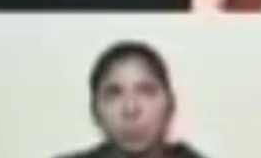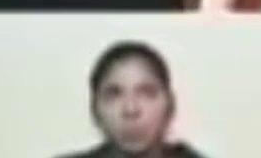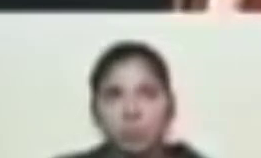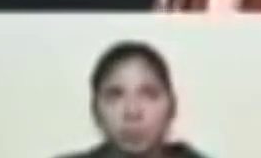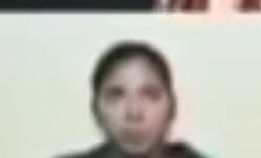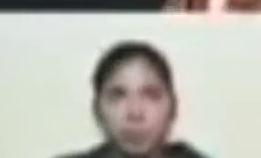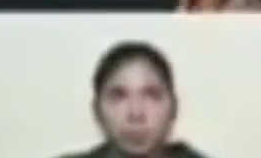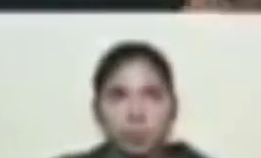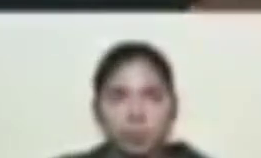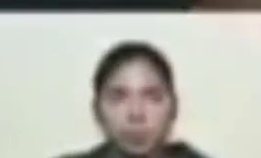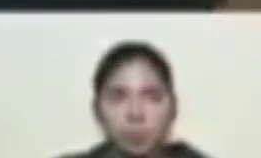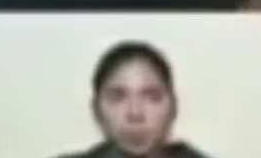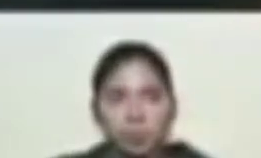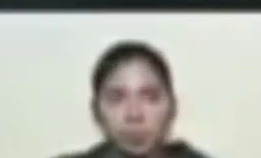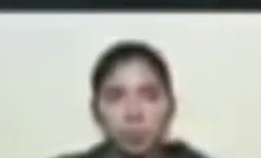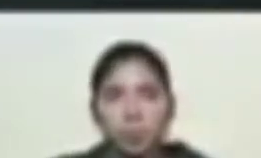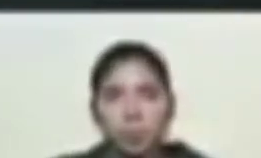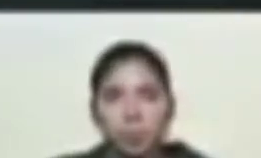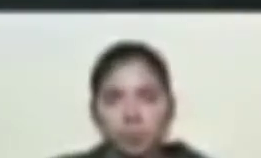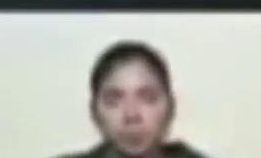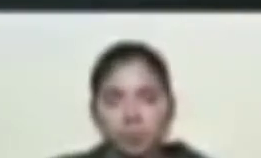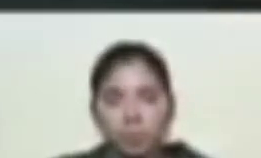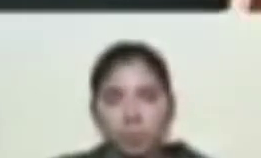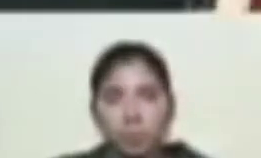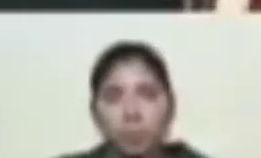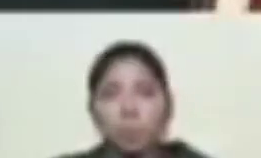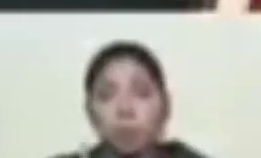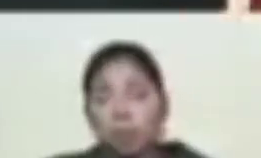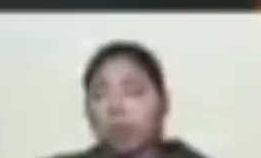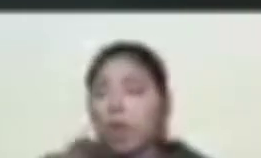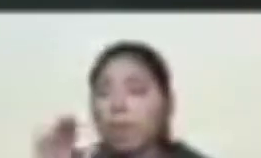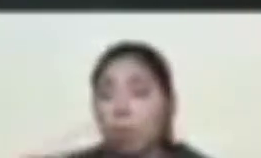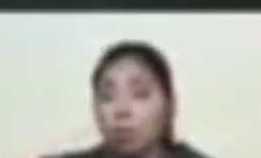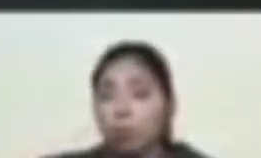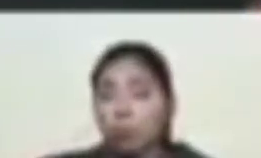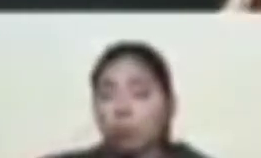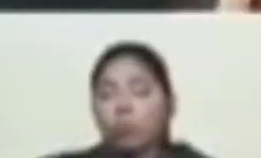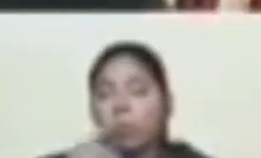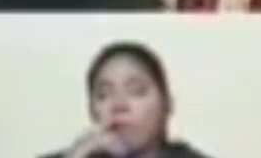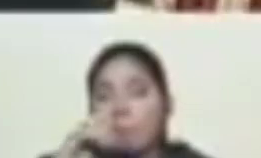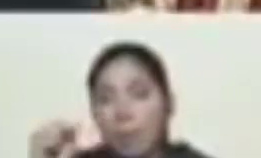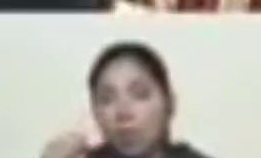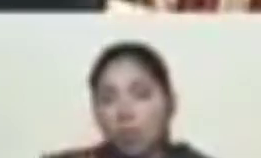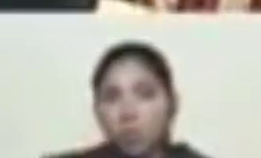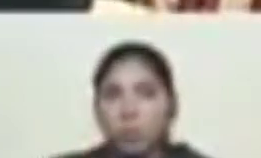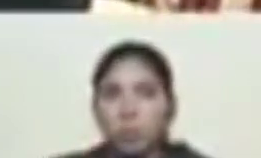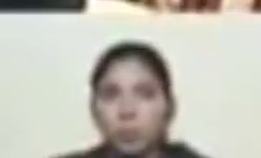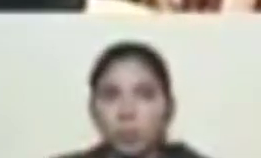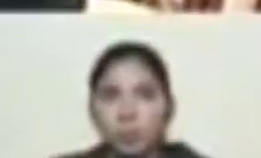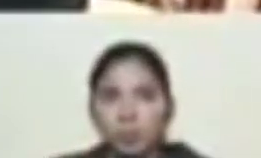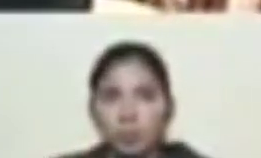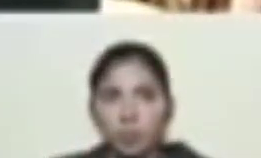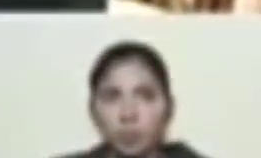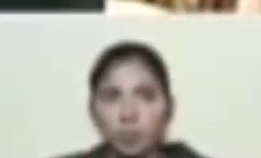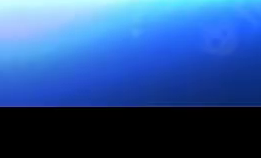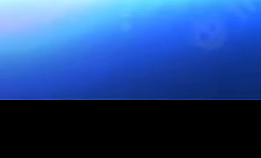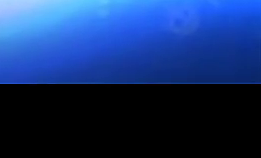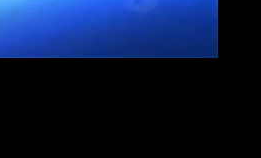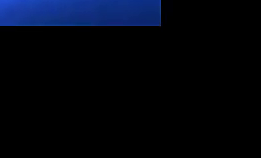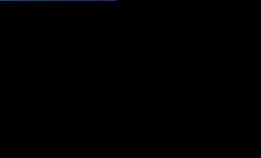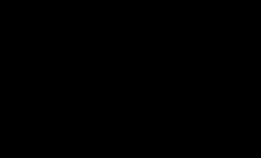podía estar creyendo de que va a haber una orden de comparecencia para Nicolás, señores, y a muchos de sus funcionarios. Estas son las noticias del momento, vamos con más